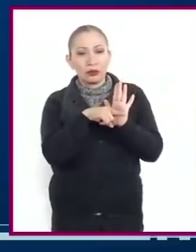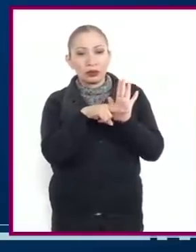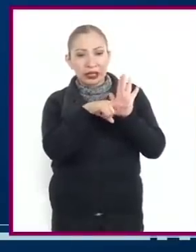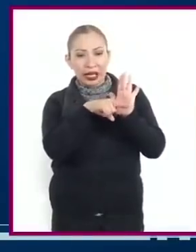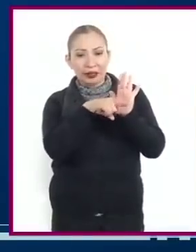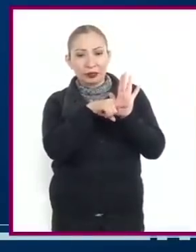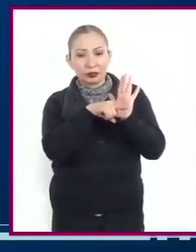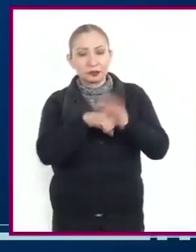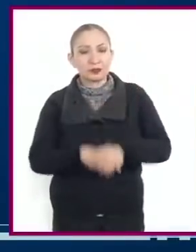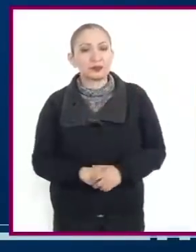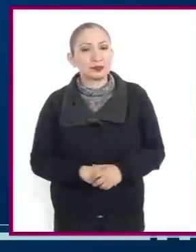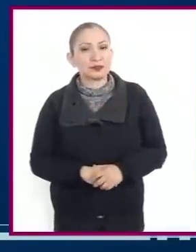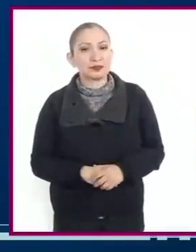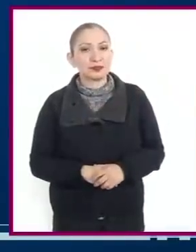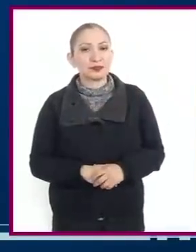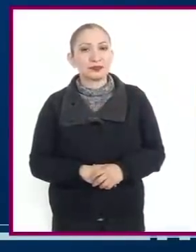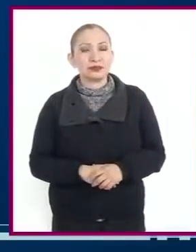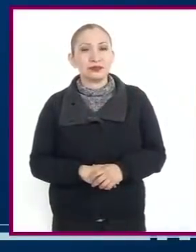como negativos.